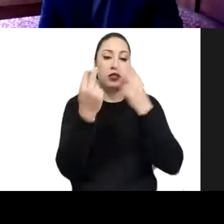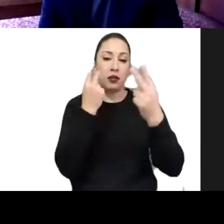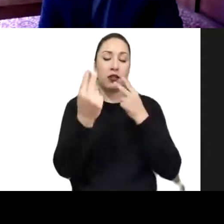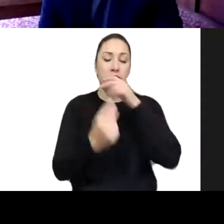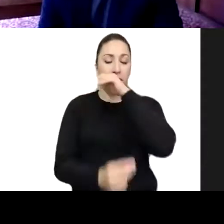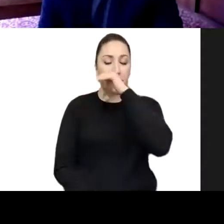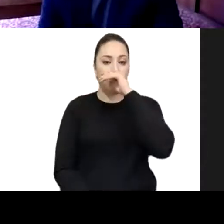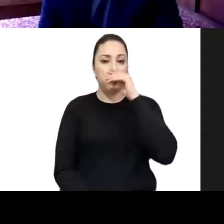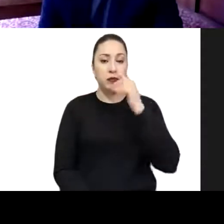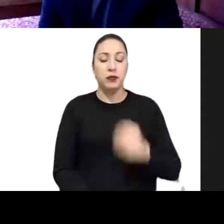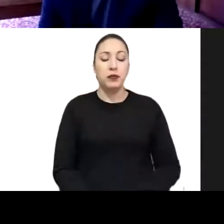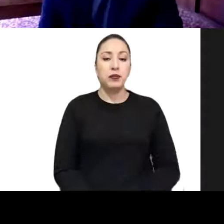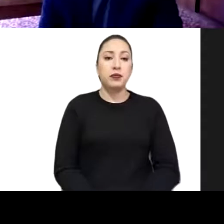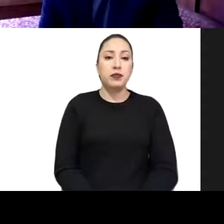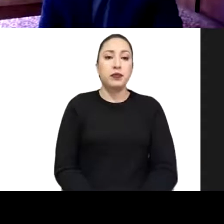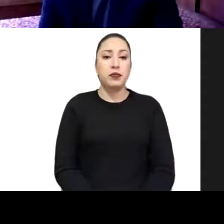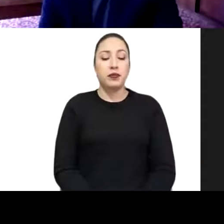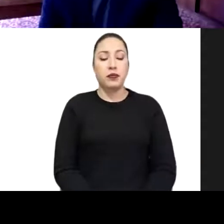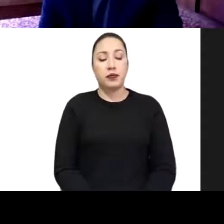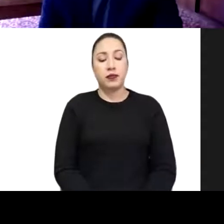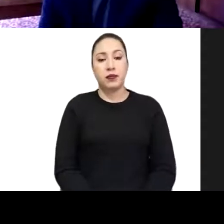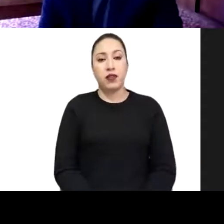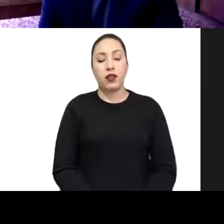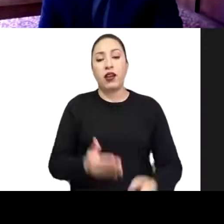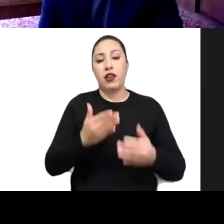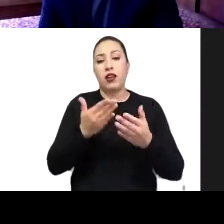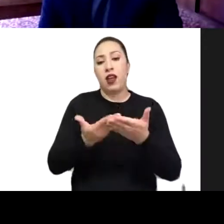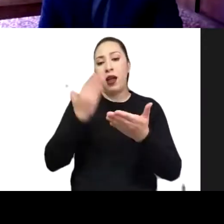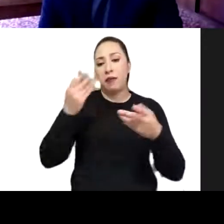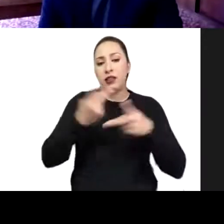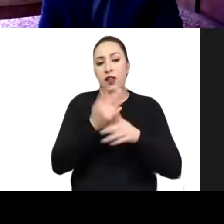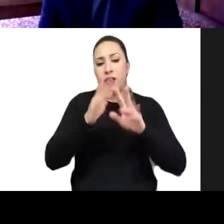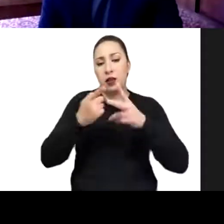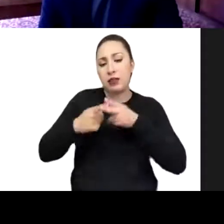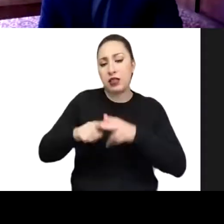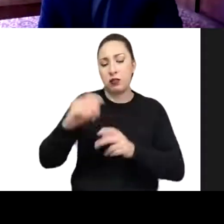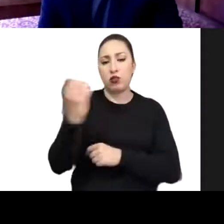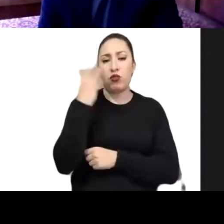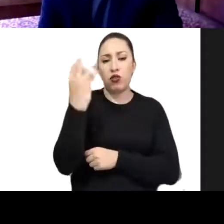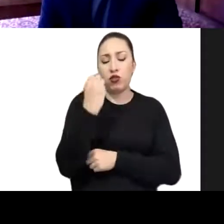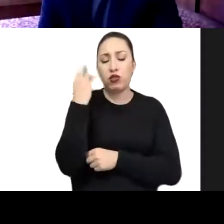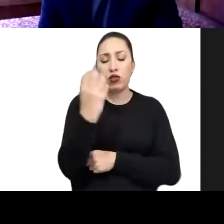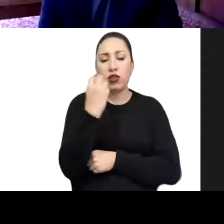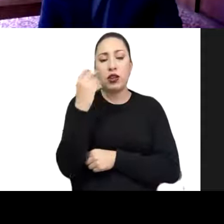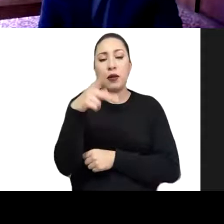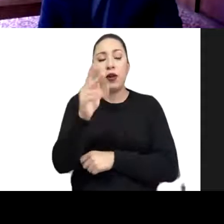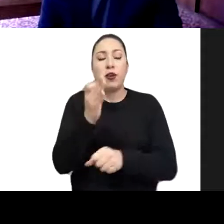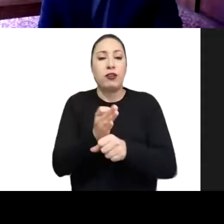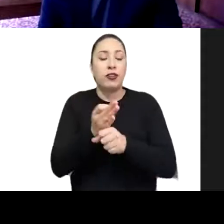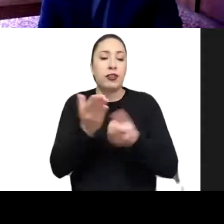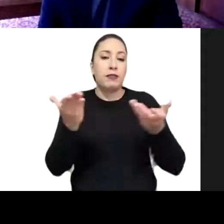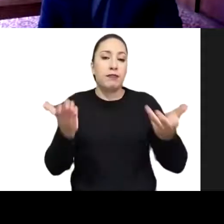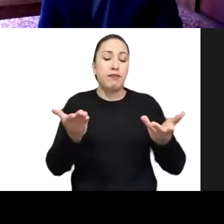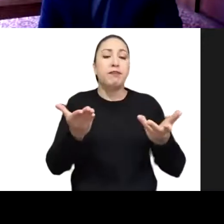Hemos continuado ya con el desarrollo de los foros debido a que pues tenemos que